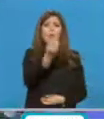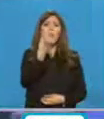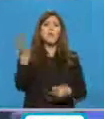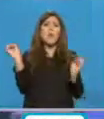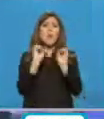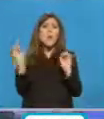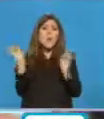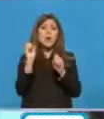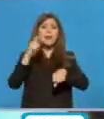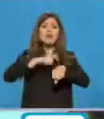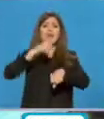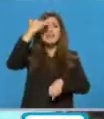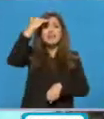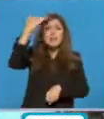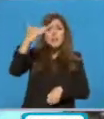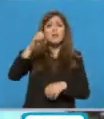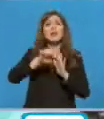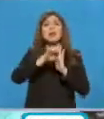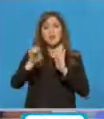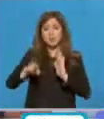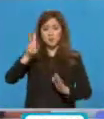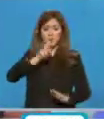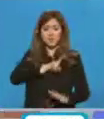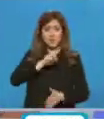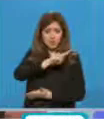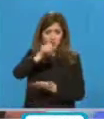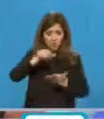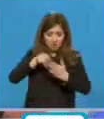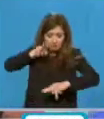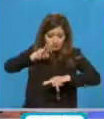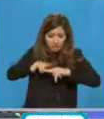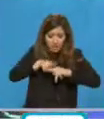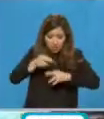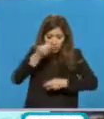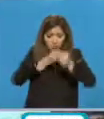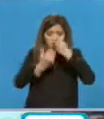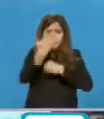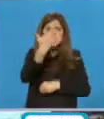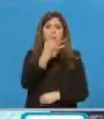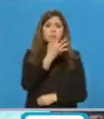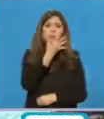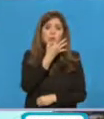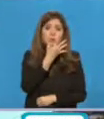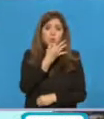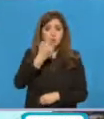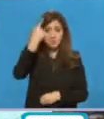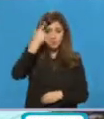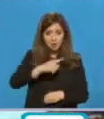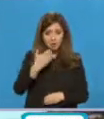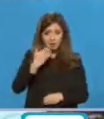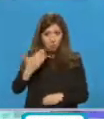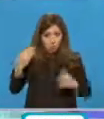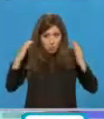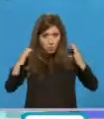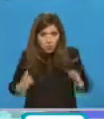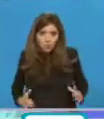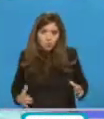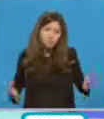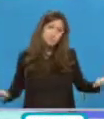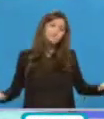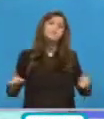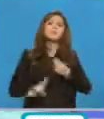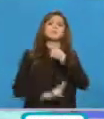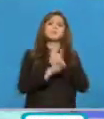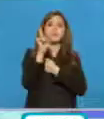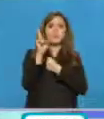falta de tiempo dicen, bueno, voy a comer algo en mi lugar en 5 minutos y ya. Y la verdad, pues en lugar de hacernos un bien, pues estamos haciendo el mal,